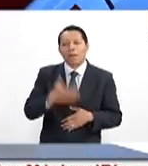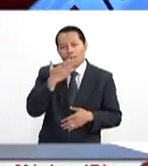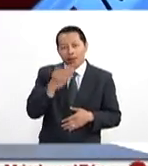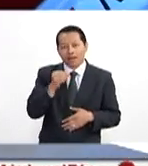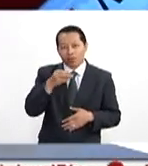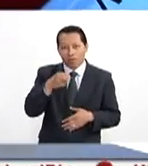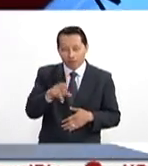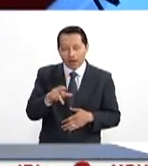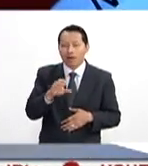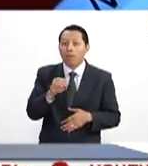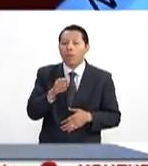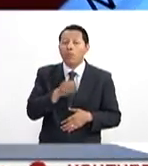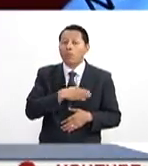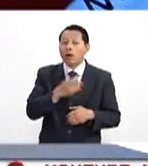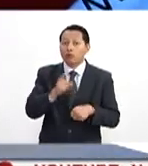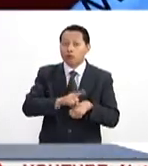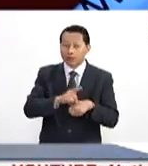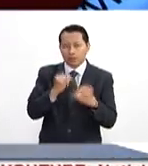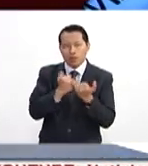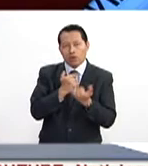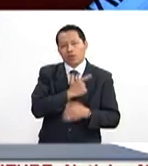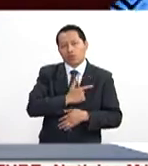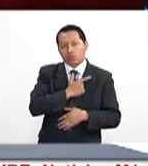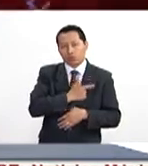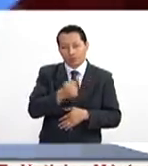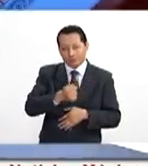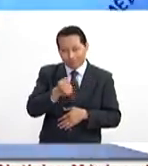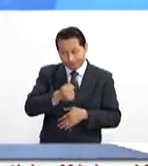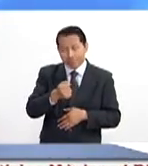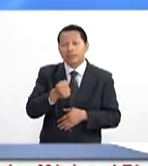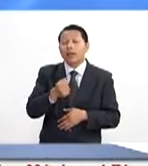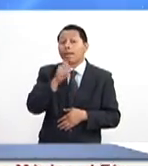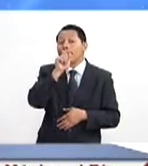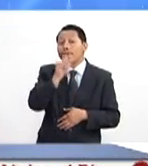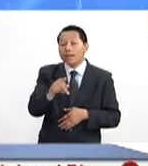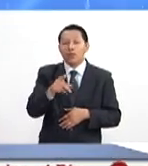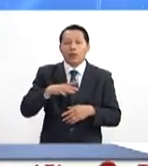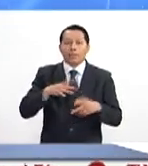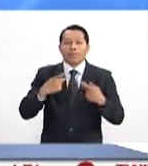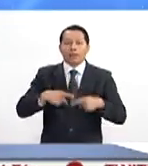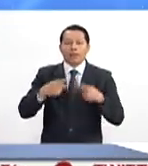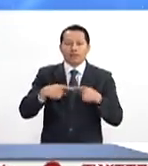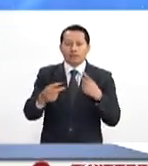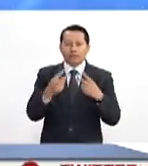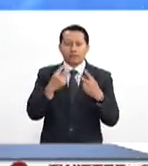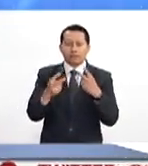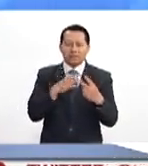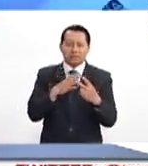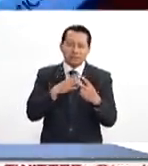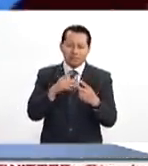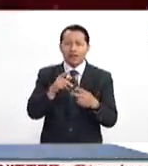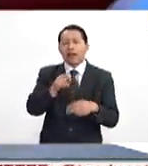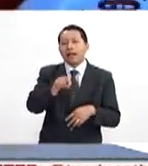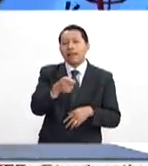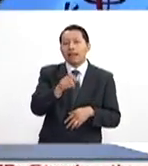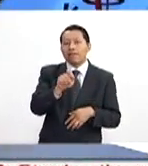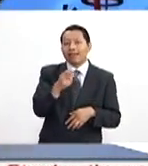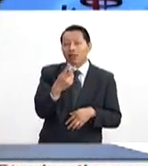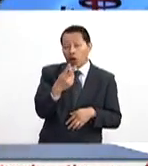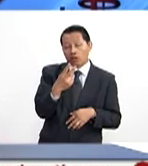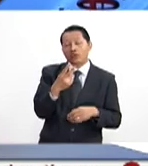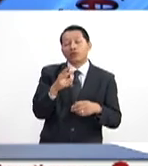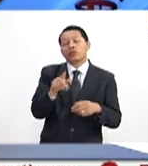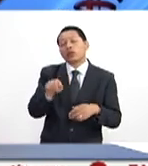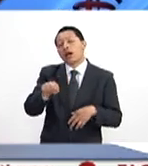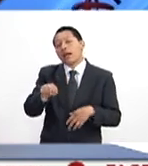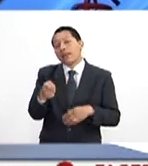días. Es un placer saludarte esta mañana y sobre todo a todos aquellos quienes nos siguen a través de la señal del canal 22, del canal Ingenio